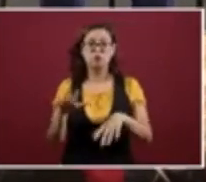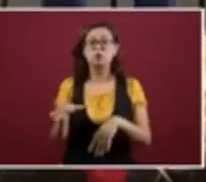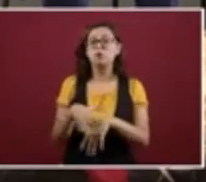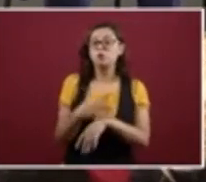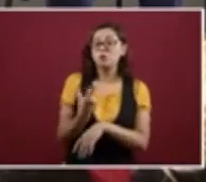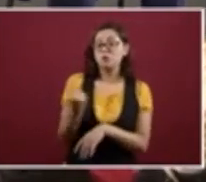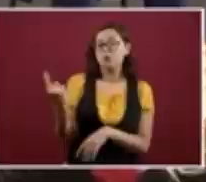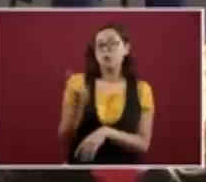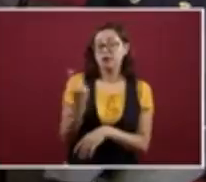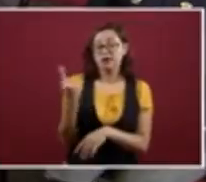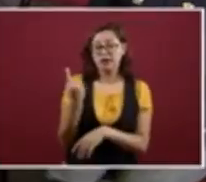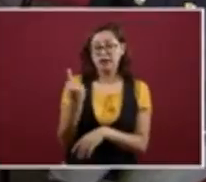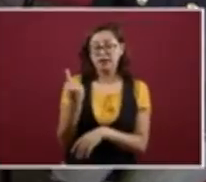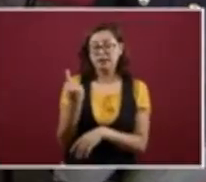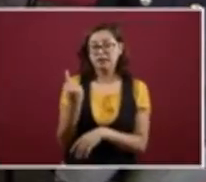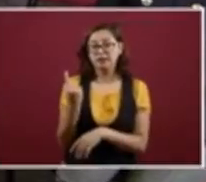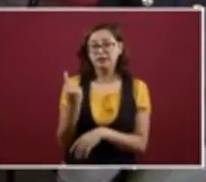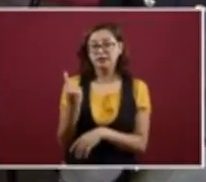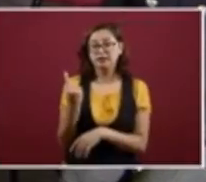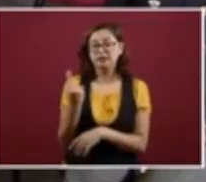escrito